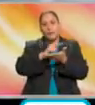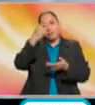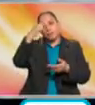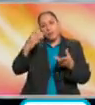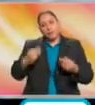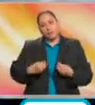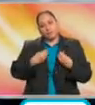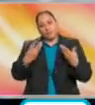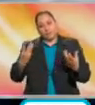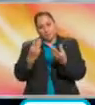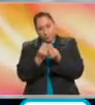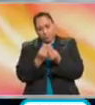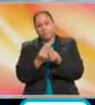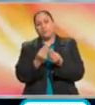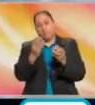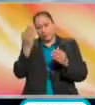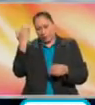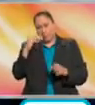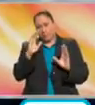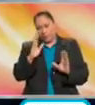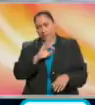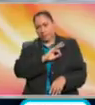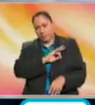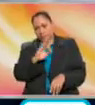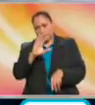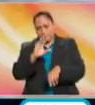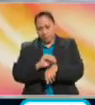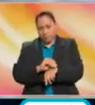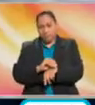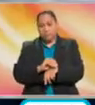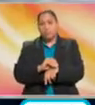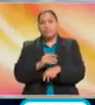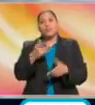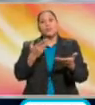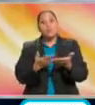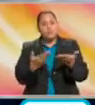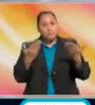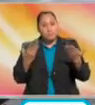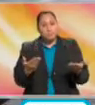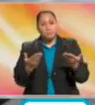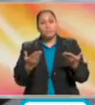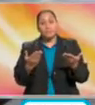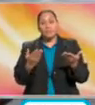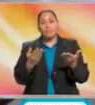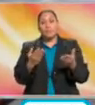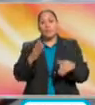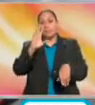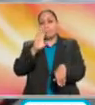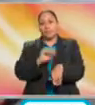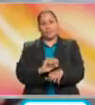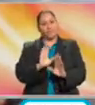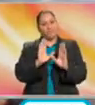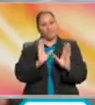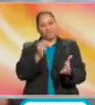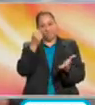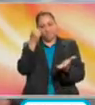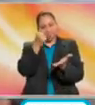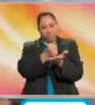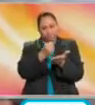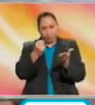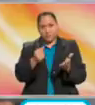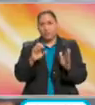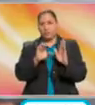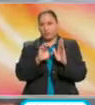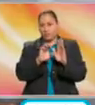Que ya establecía esa posibilidad y un régimen especial. Hoy en día, pues la apertura a nivel, ya llevarlo como